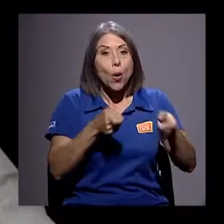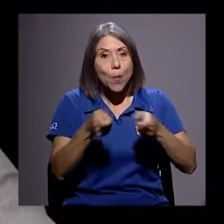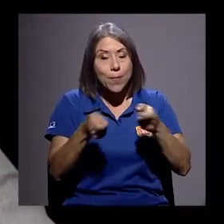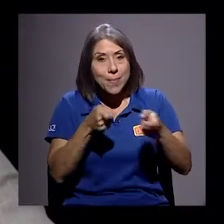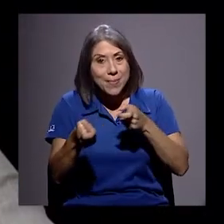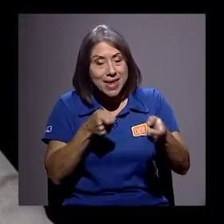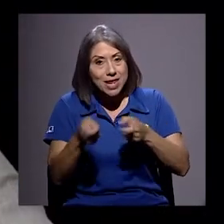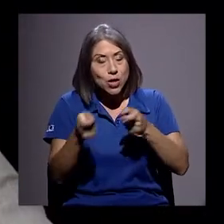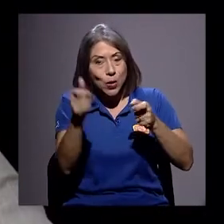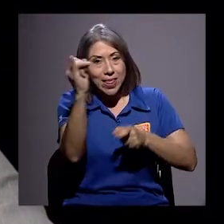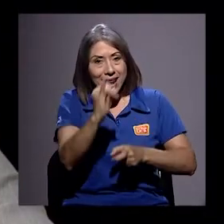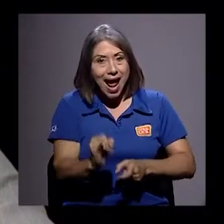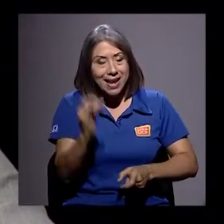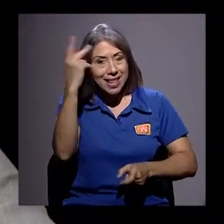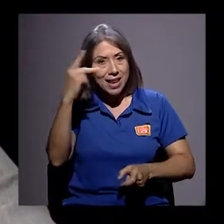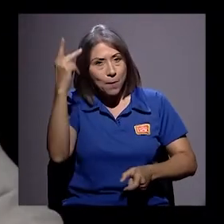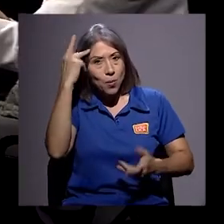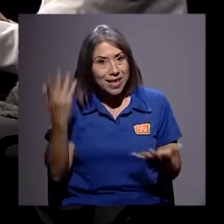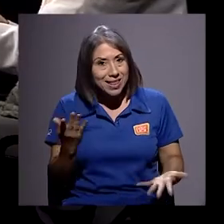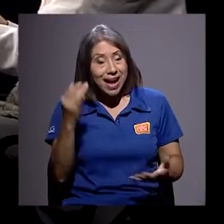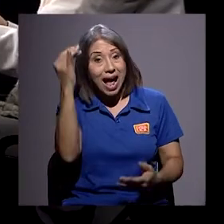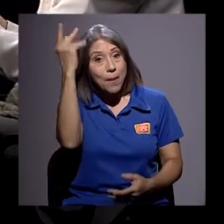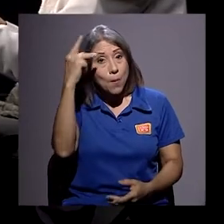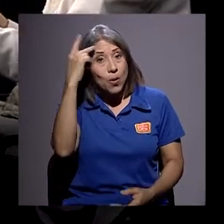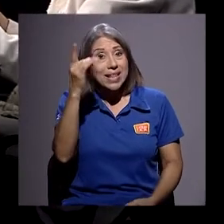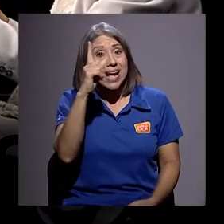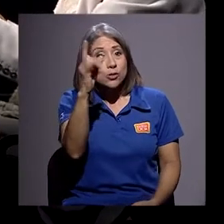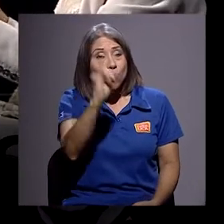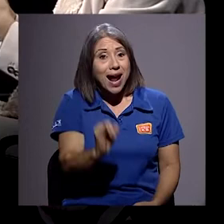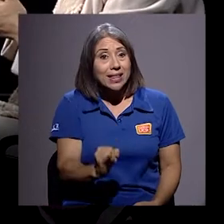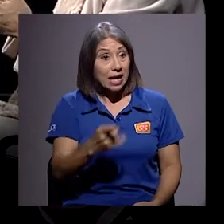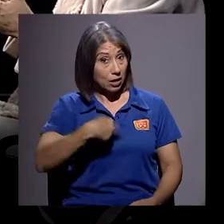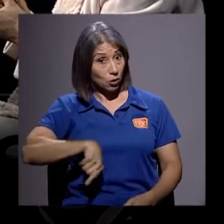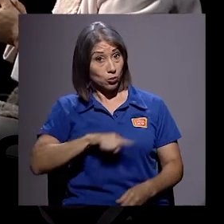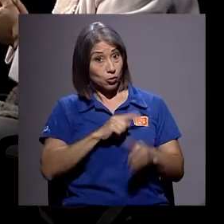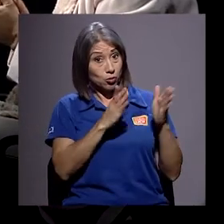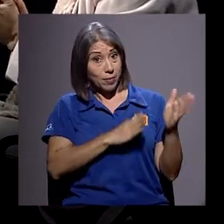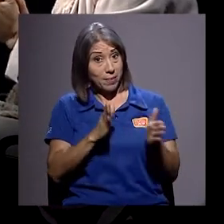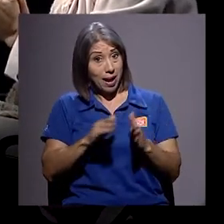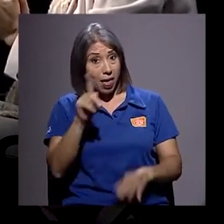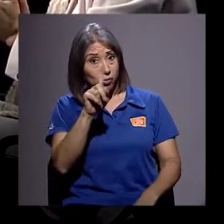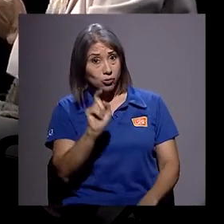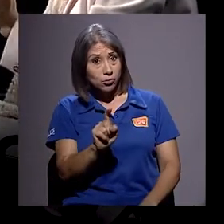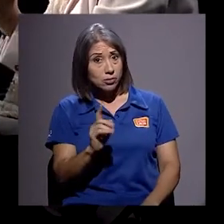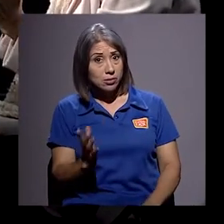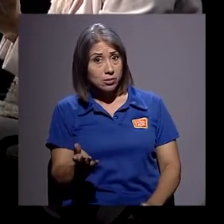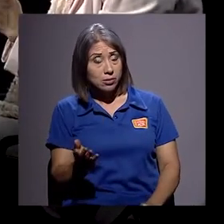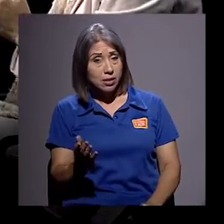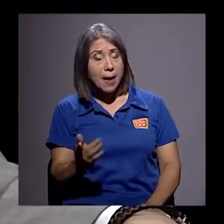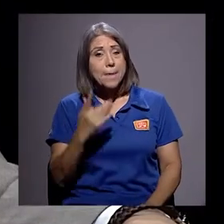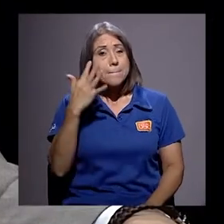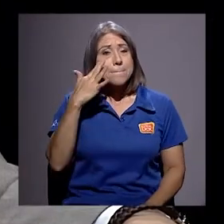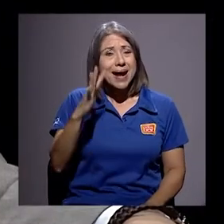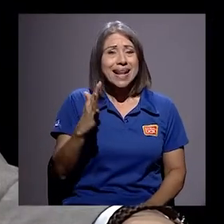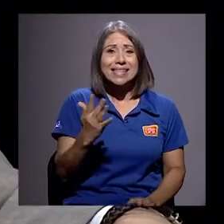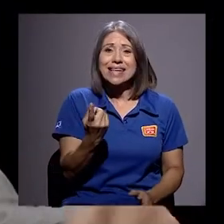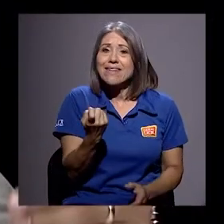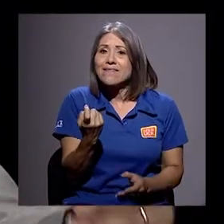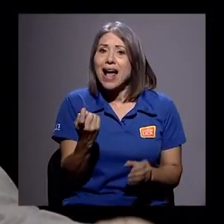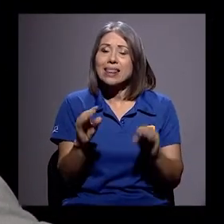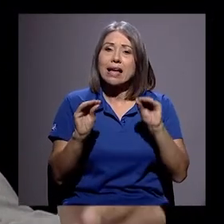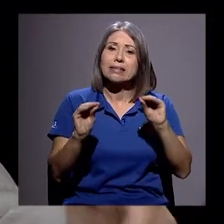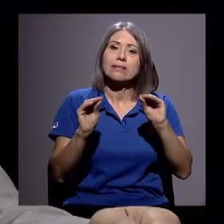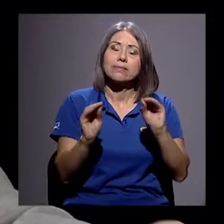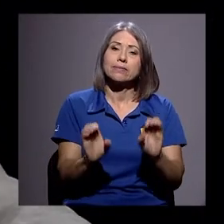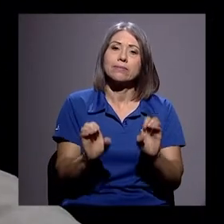proceso del arte de la política la política es un arte que hay que luchar para desaparecer que hay una falta de alfabetización